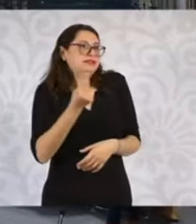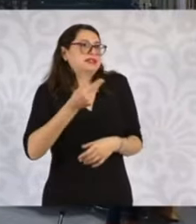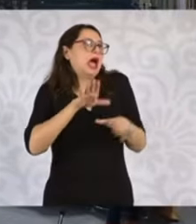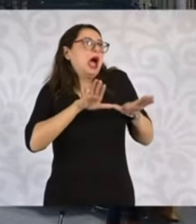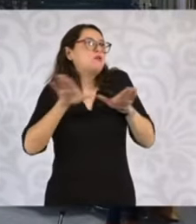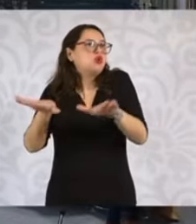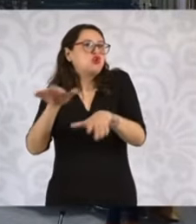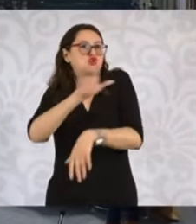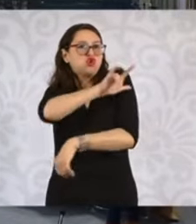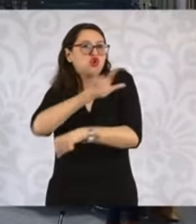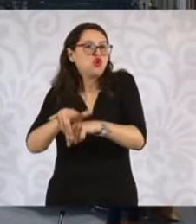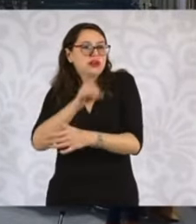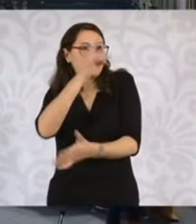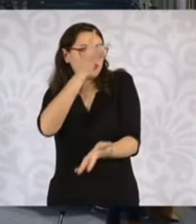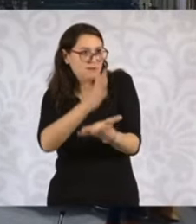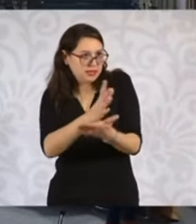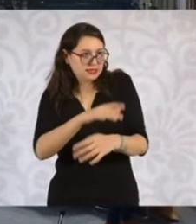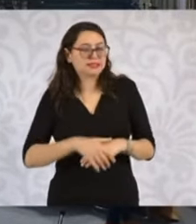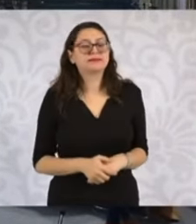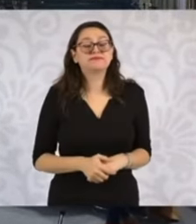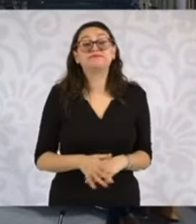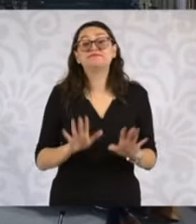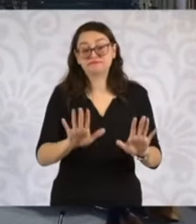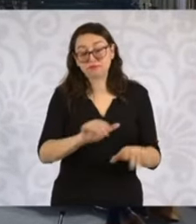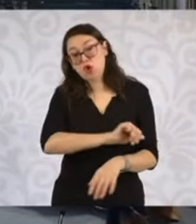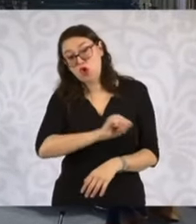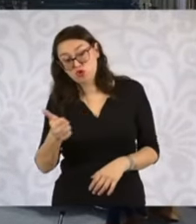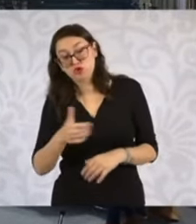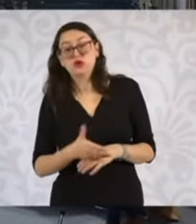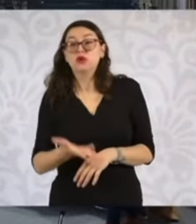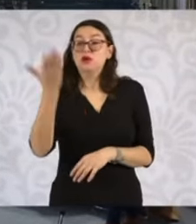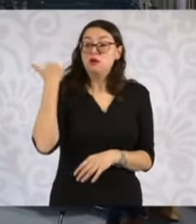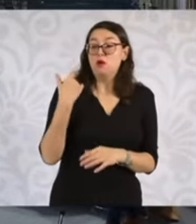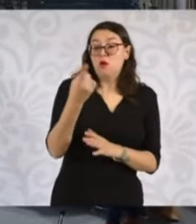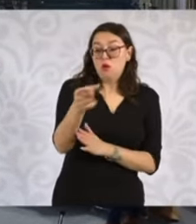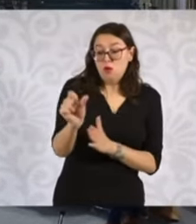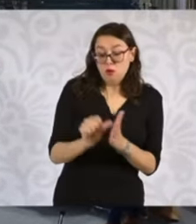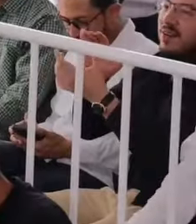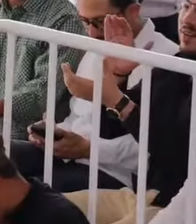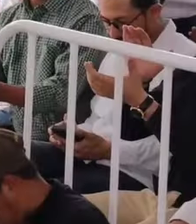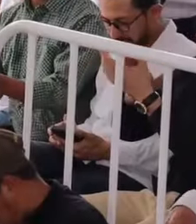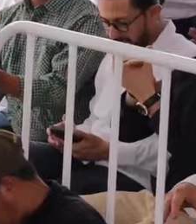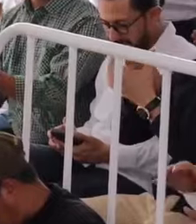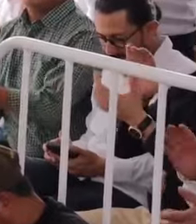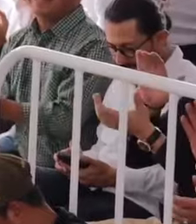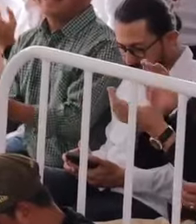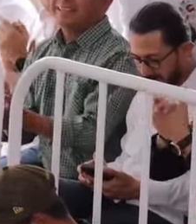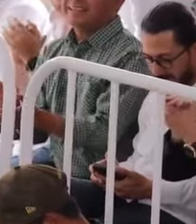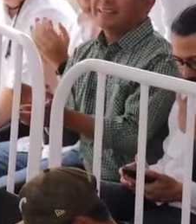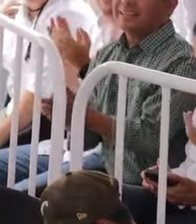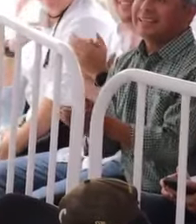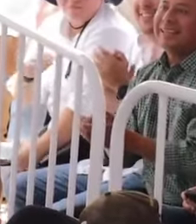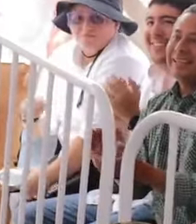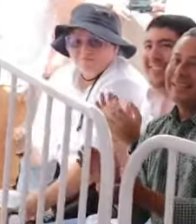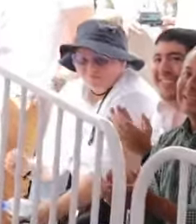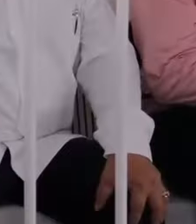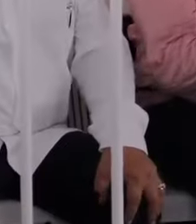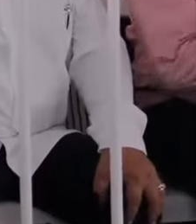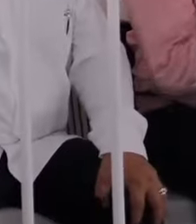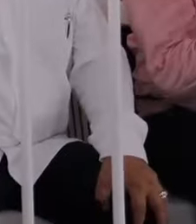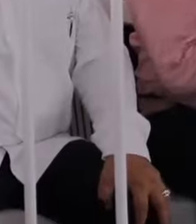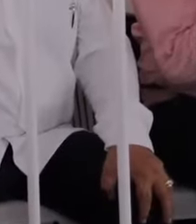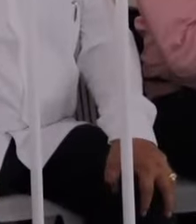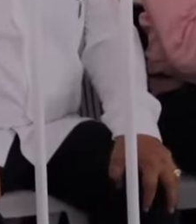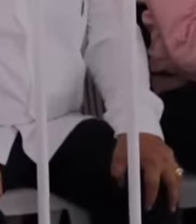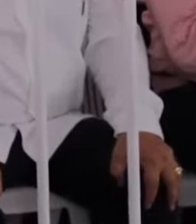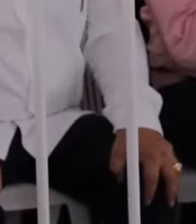El mes pasado, una estudiante veracruzana de Papantla, precisamente, Ángela Olazarán, fue seleccionada entre más de 11.000